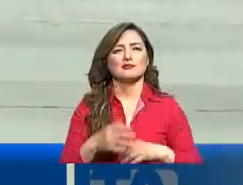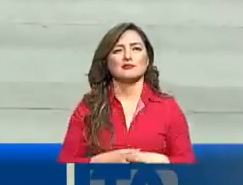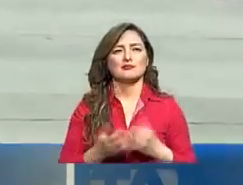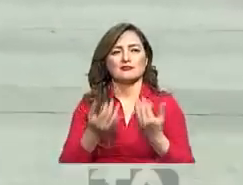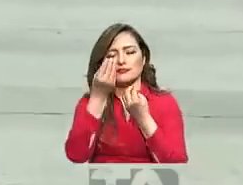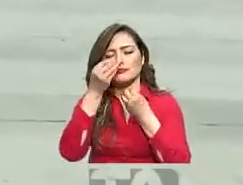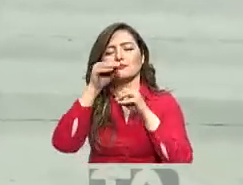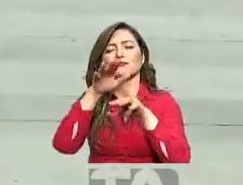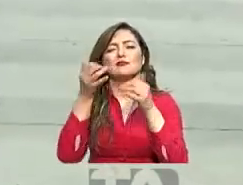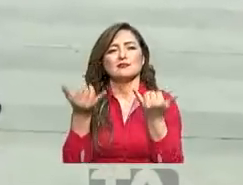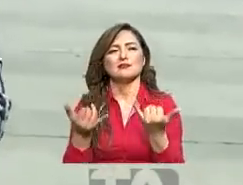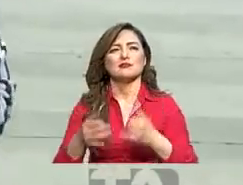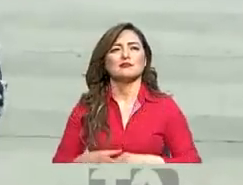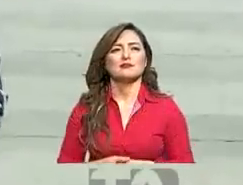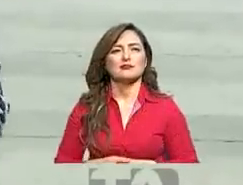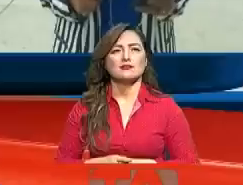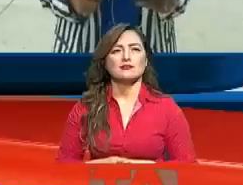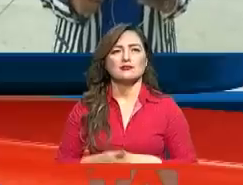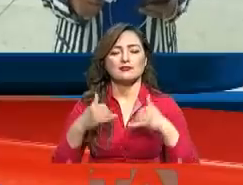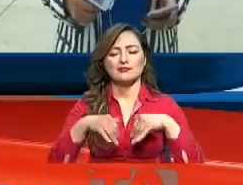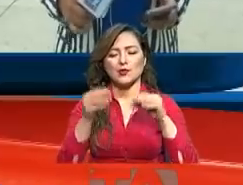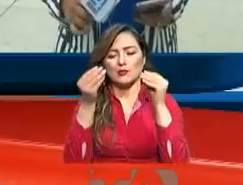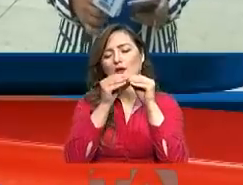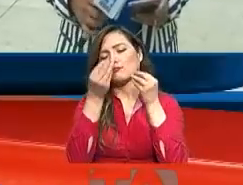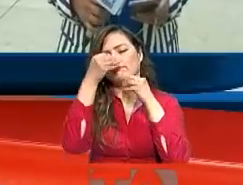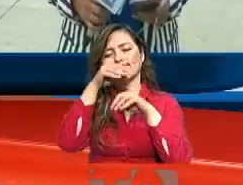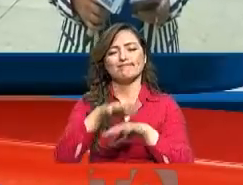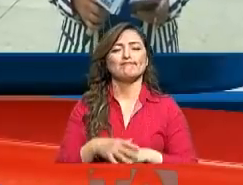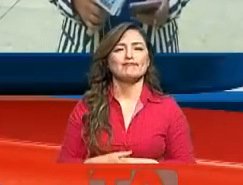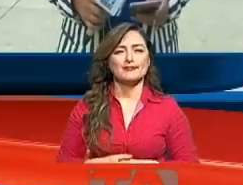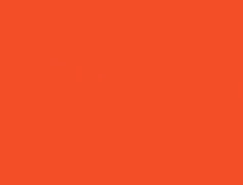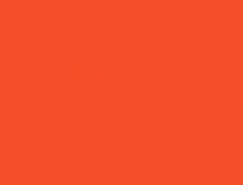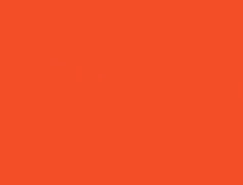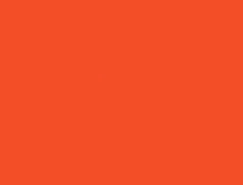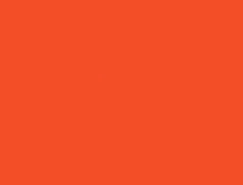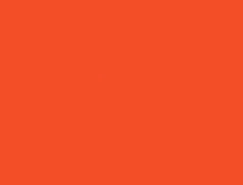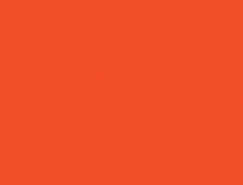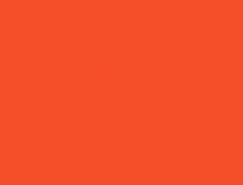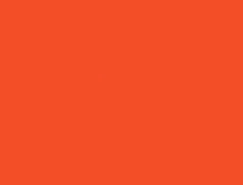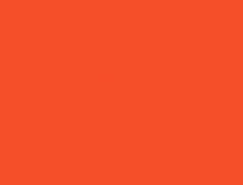informar a esta hora de la mañana. Ustedes siguen con más en estudios, compañeras. Buenos días.